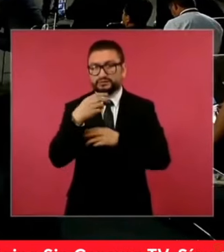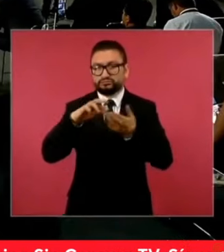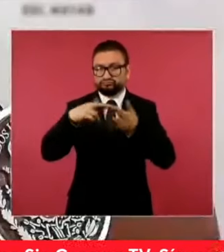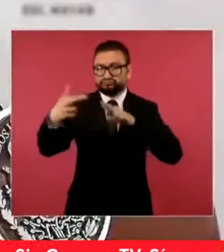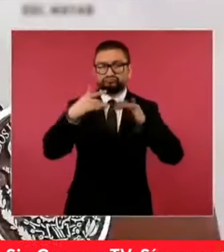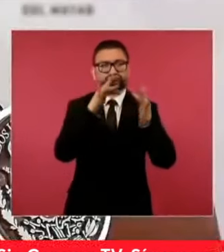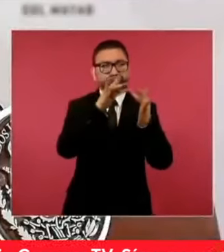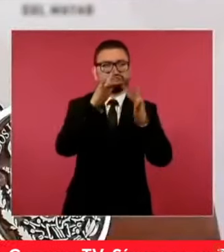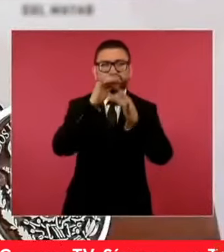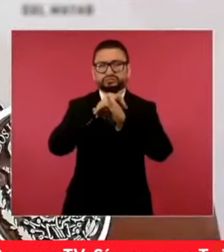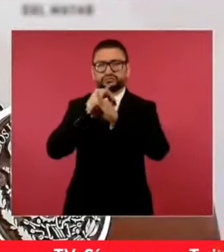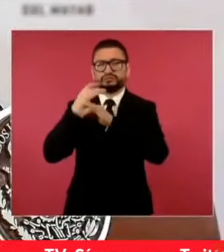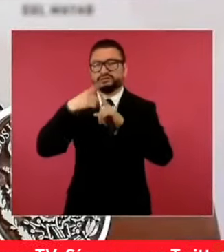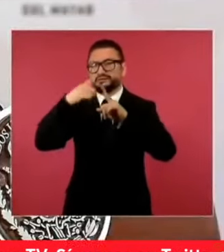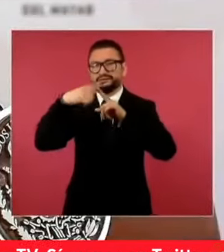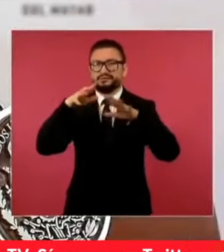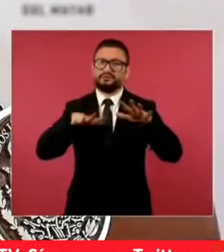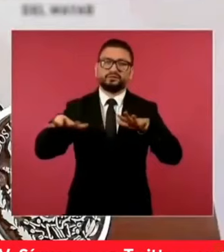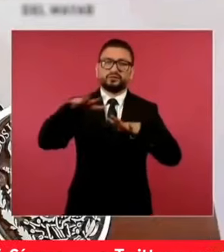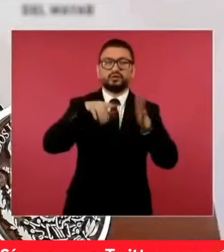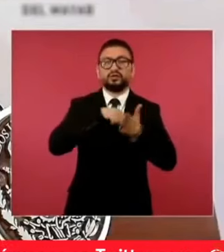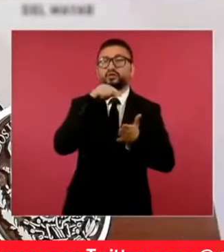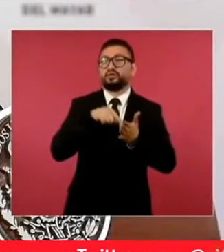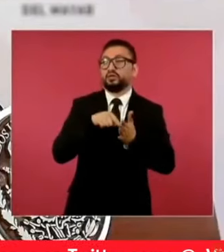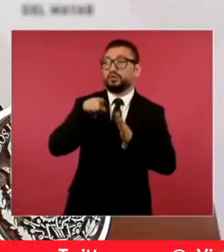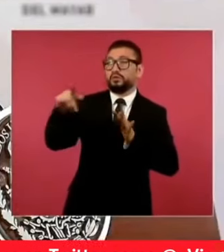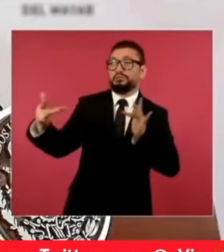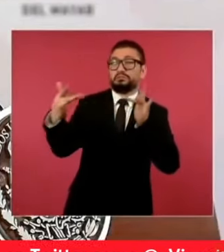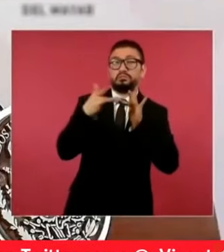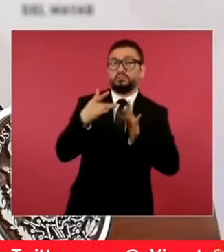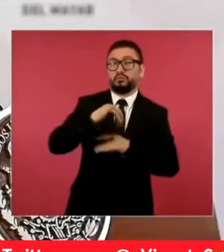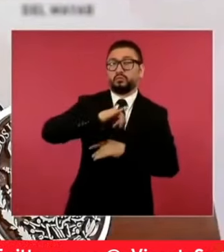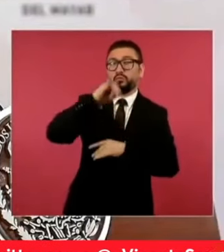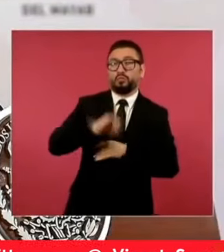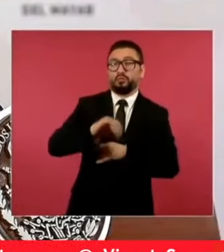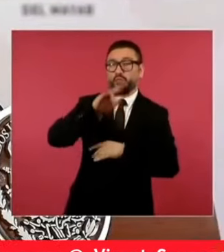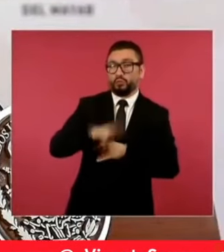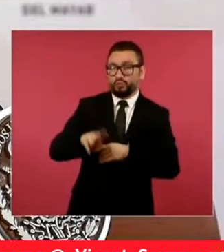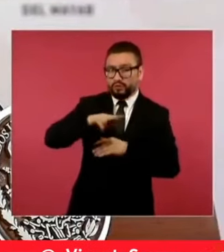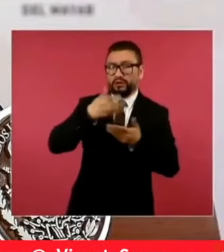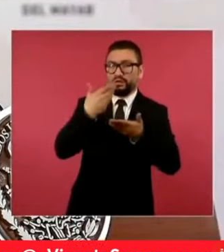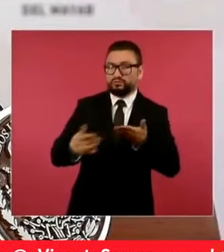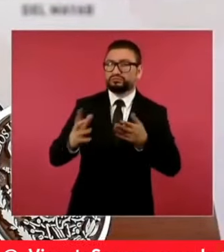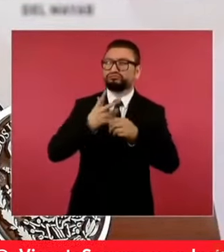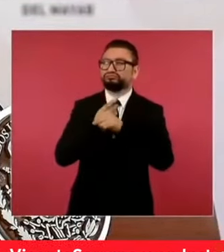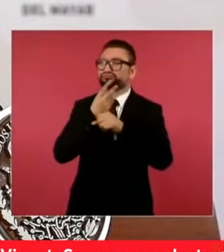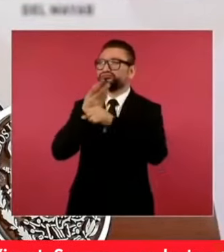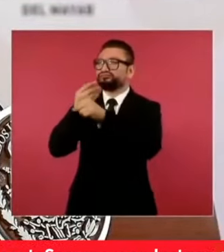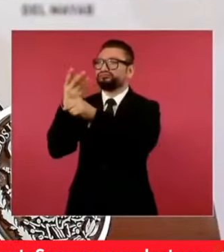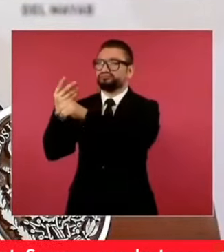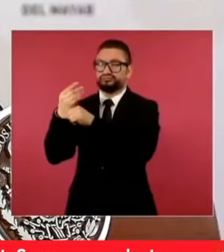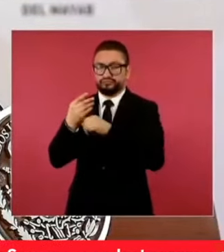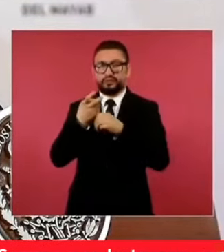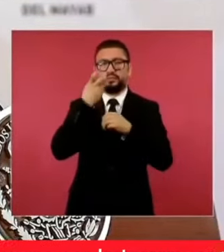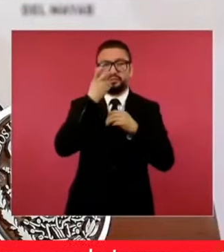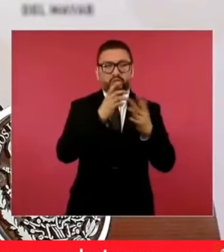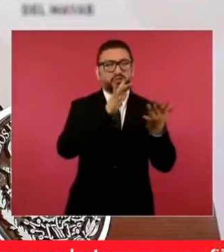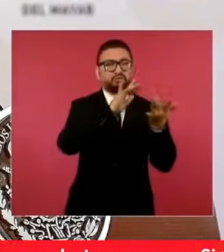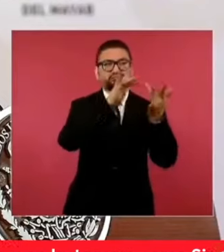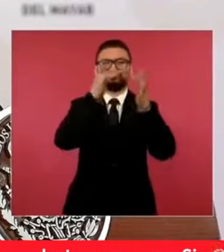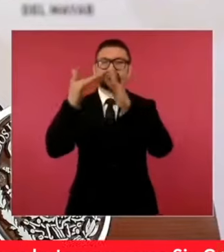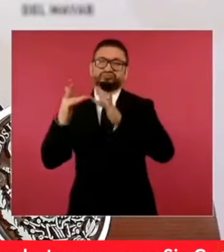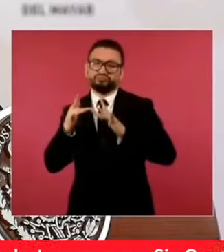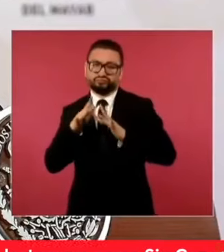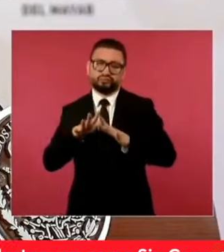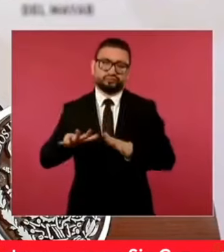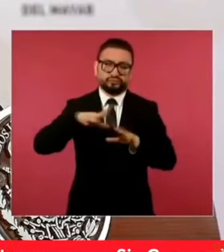conectividad a las zonas que nunca estuvieron conectadas, pues se está construyendo una red de alta capacidad y acceso